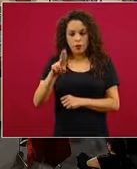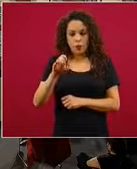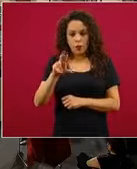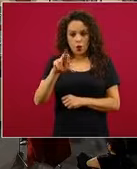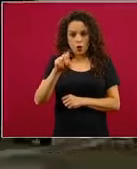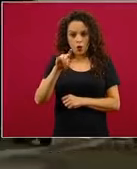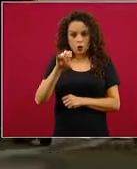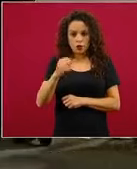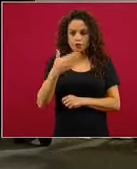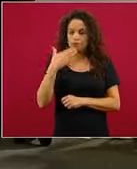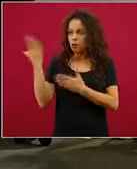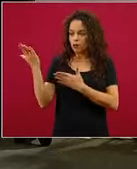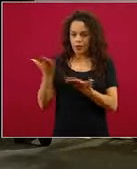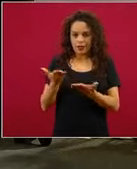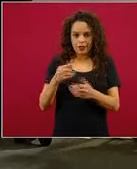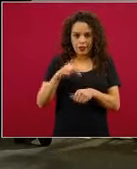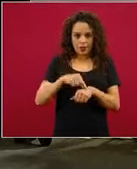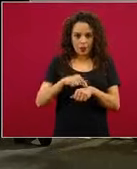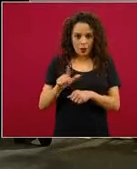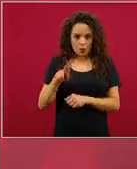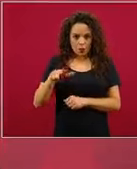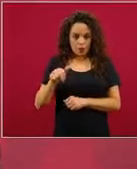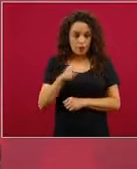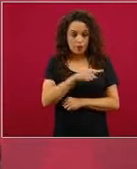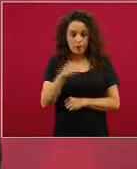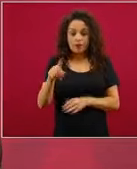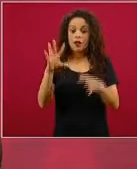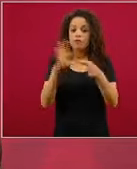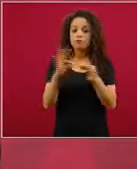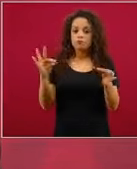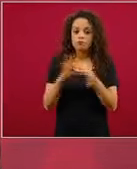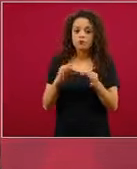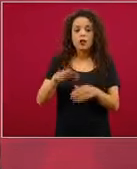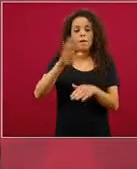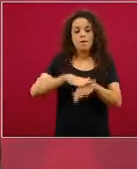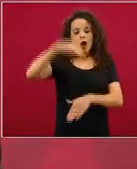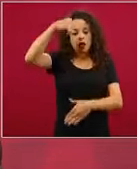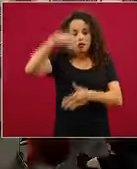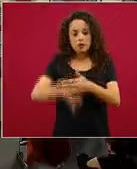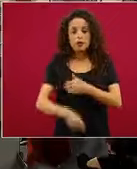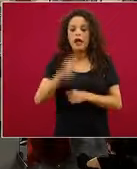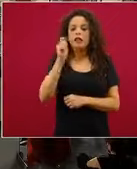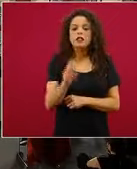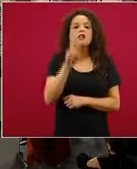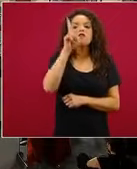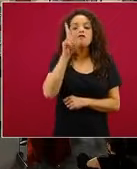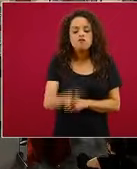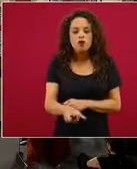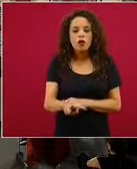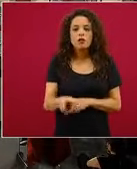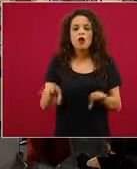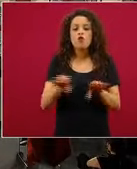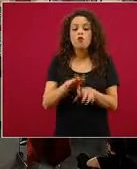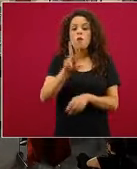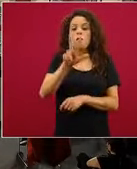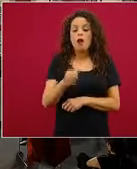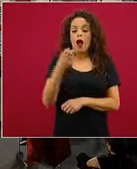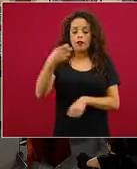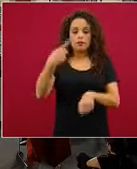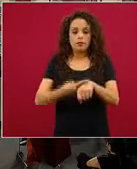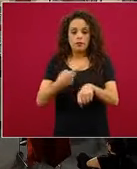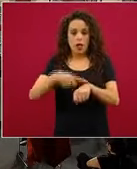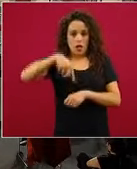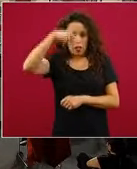y ellas nos van a explicar con considerable detalle la realidad de la tuberculosis en México y también en